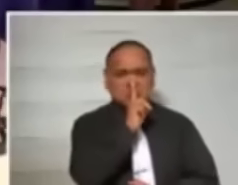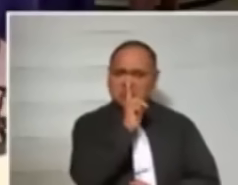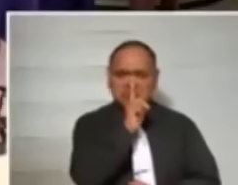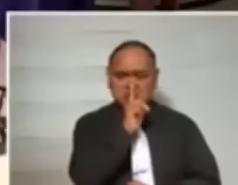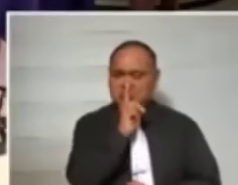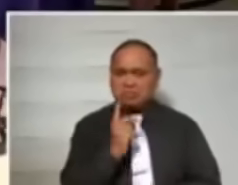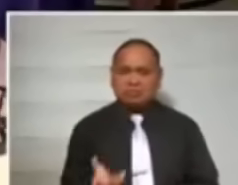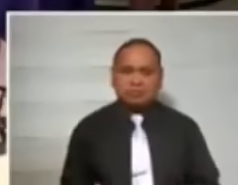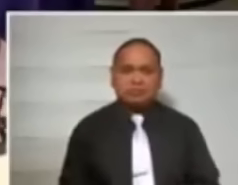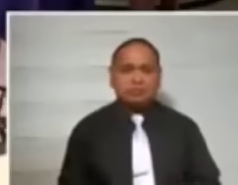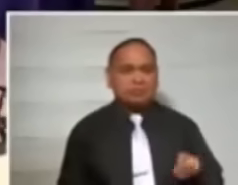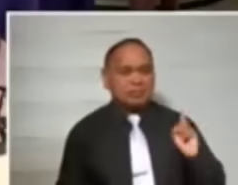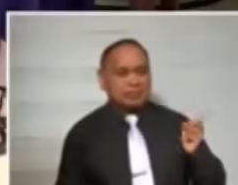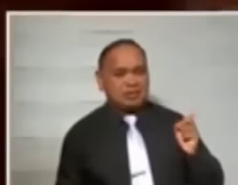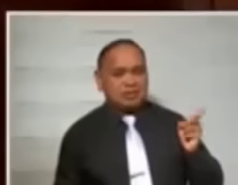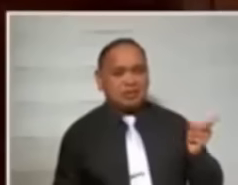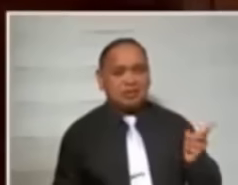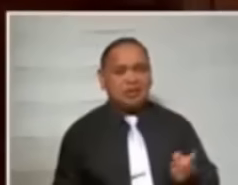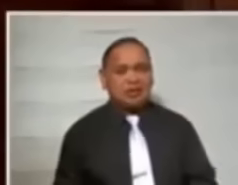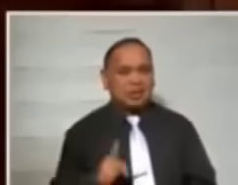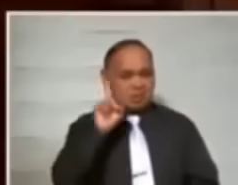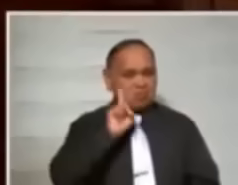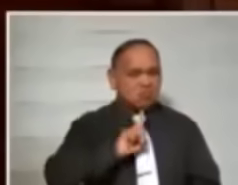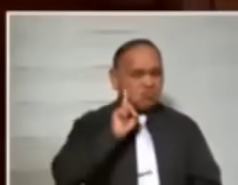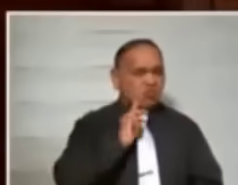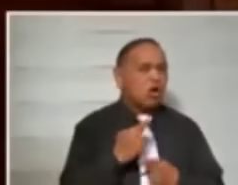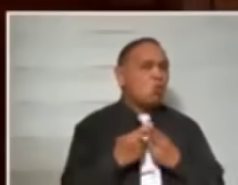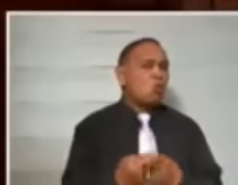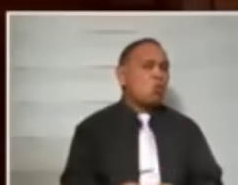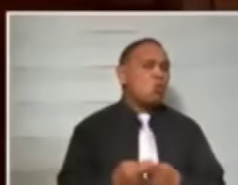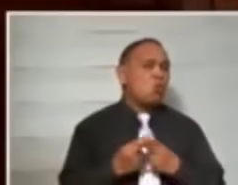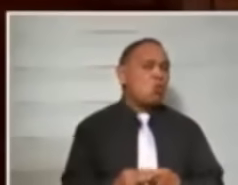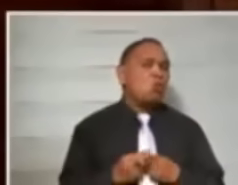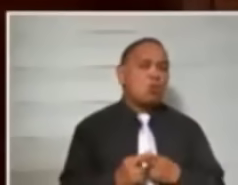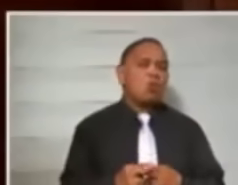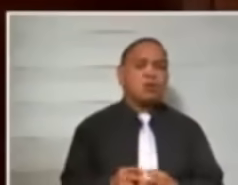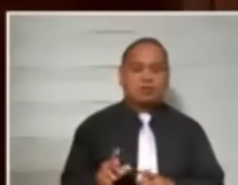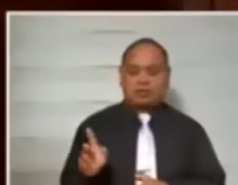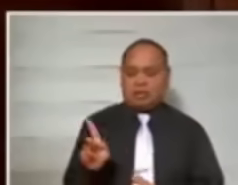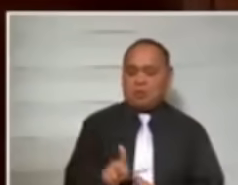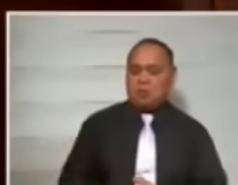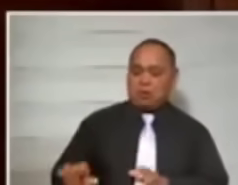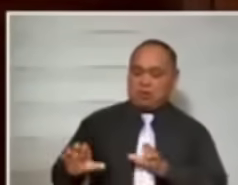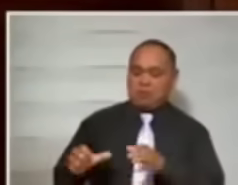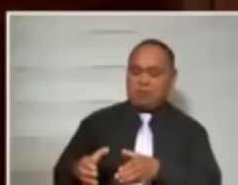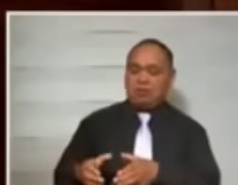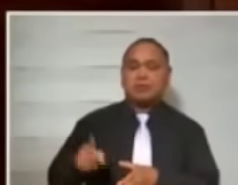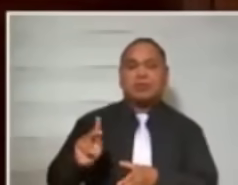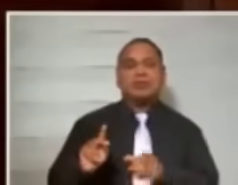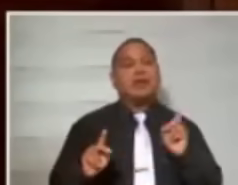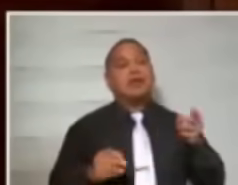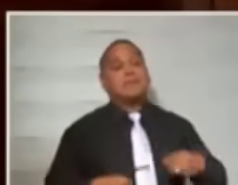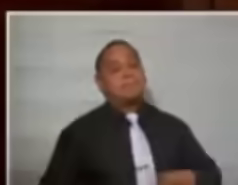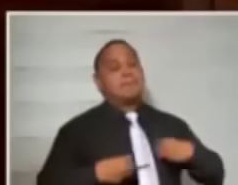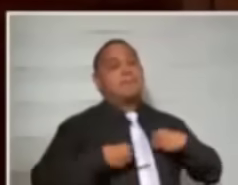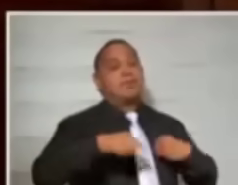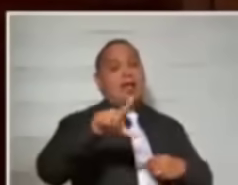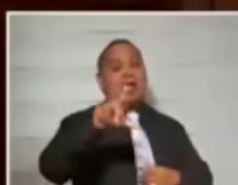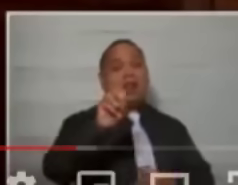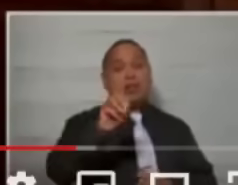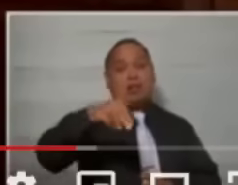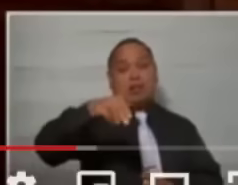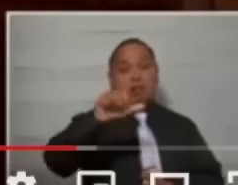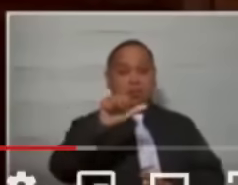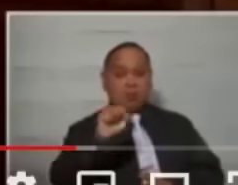lo mejor es una mujer rica, dice, bueno, dice que nació en un pueblo, pero vive en las lomas, ¿no? Entonces, eso sí